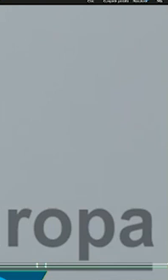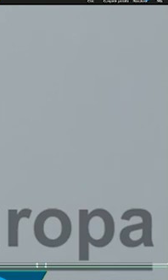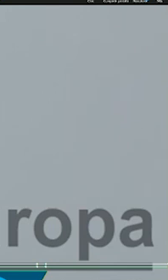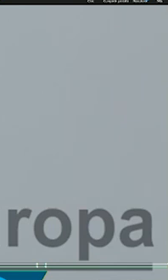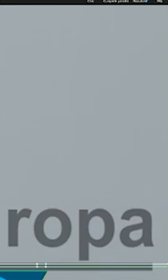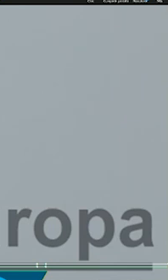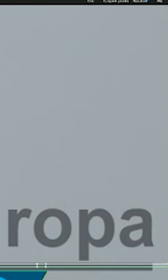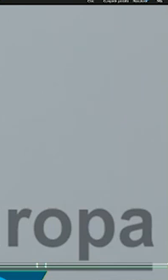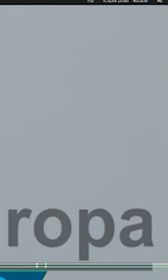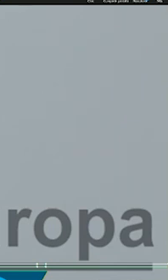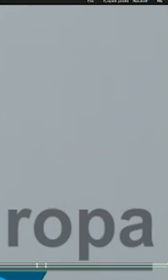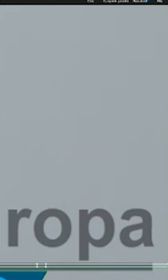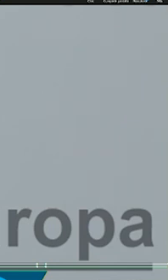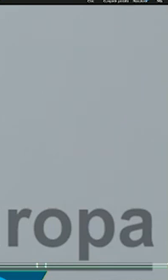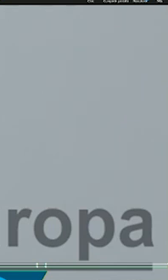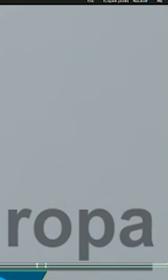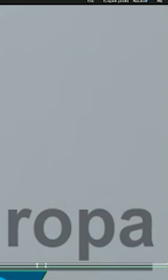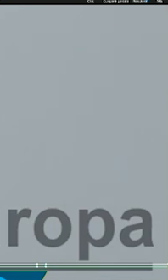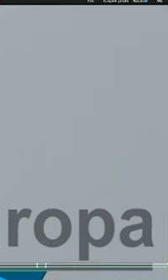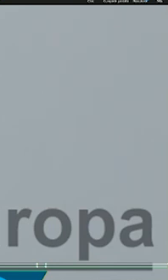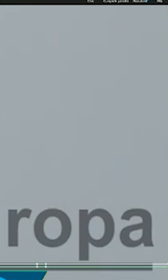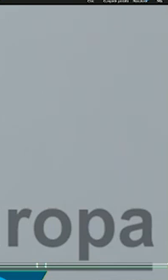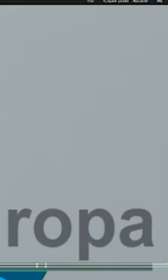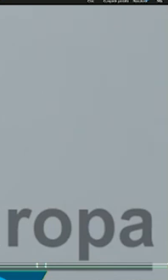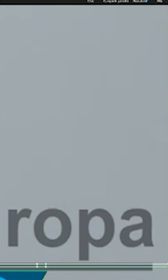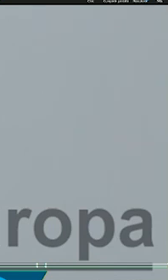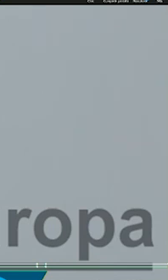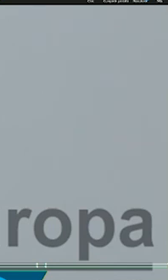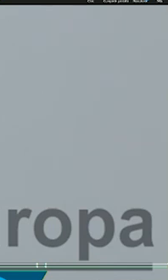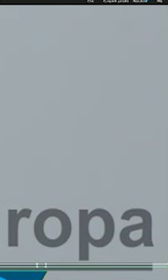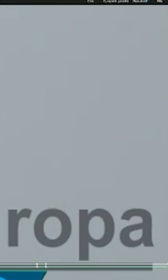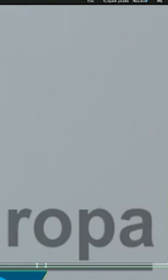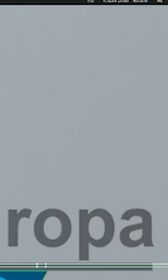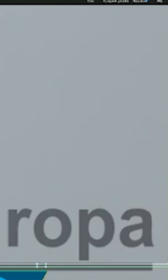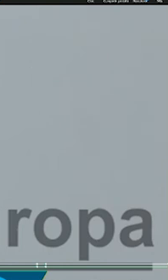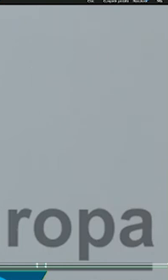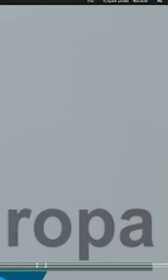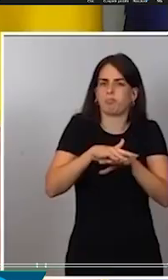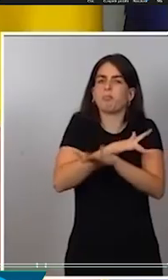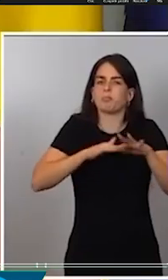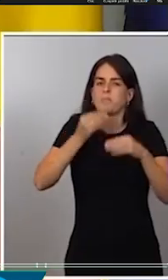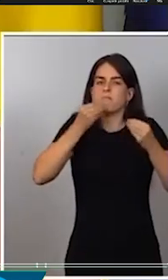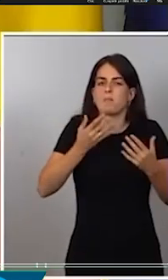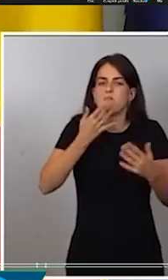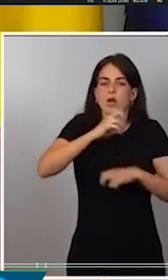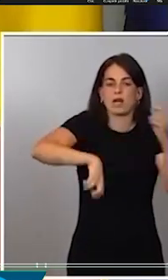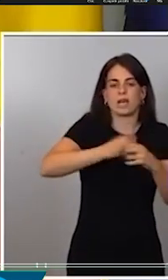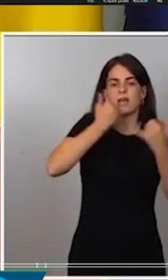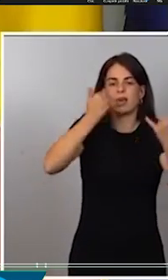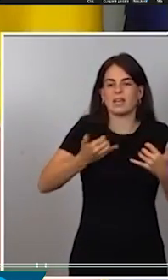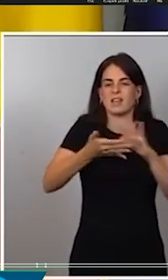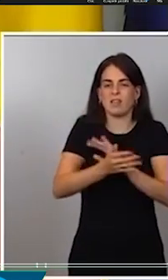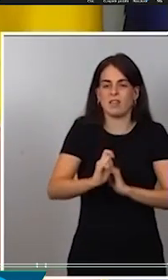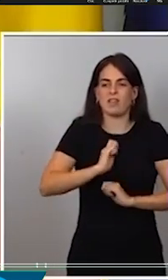cuanto a nivel económico, pues España es el país que en 2020 pues el PIB se deterioró